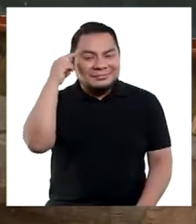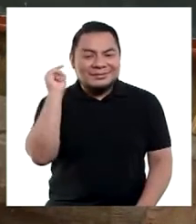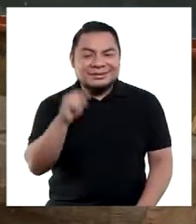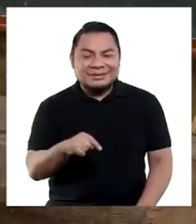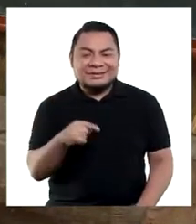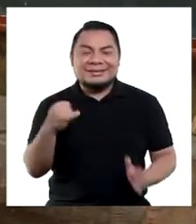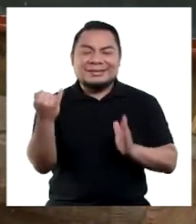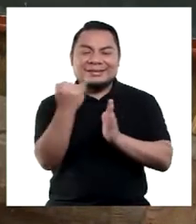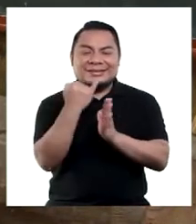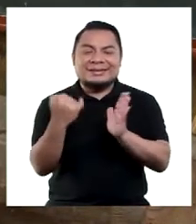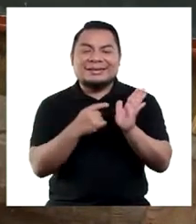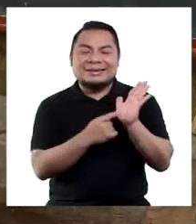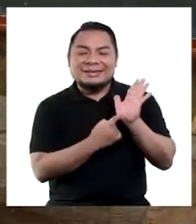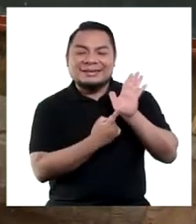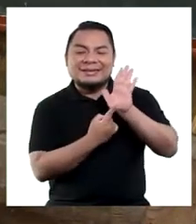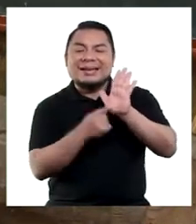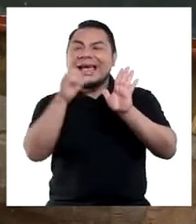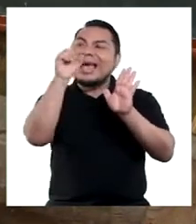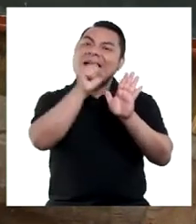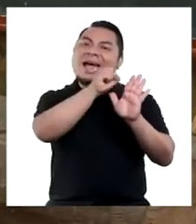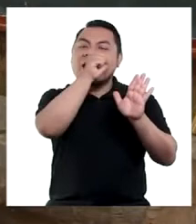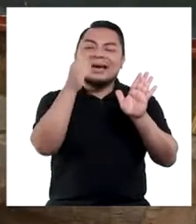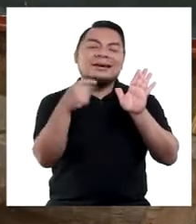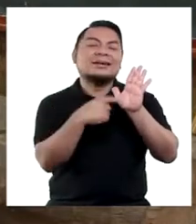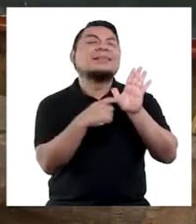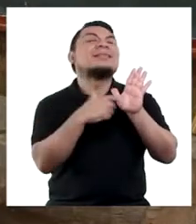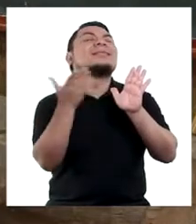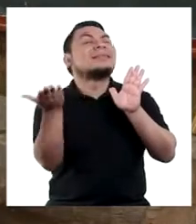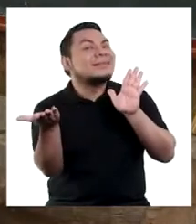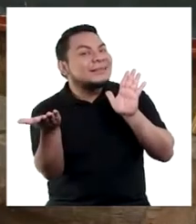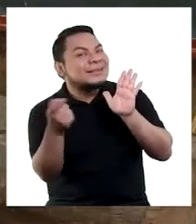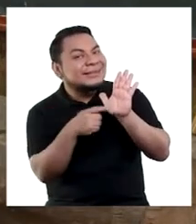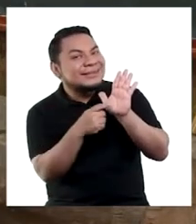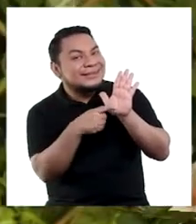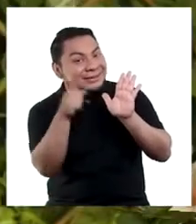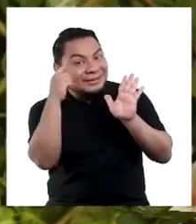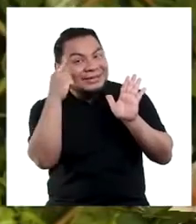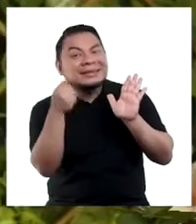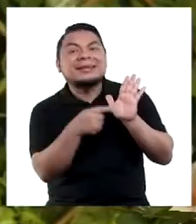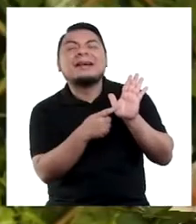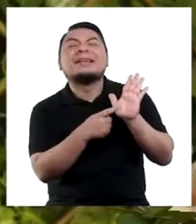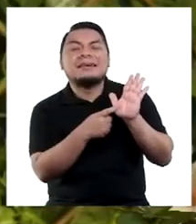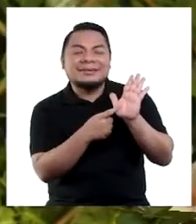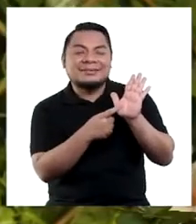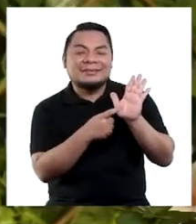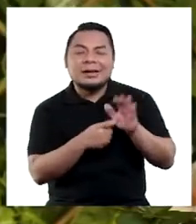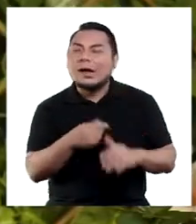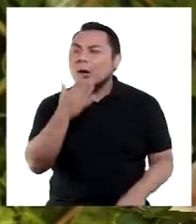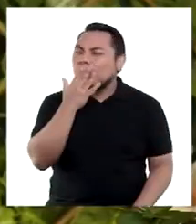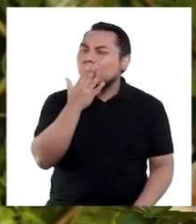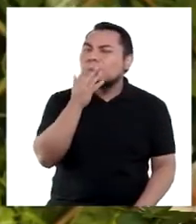es que trata esta canción amén